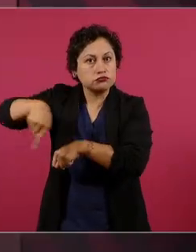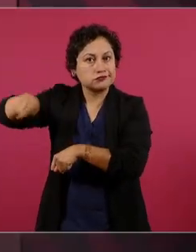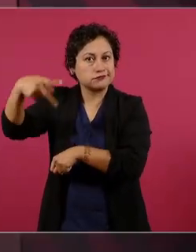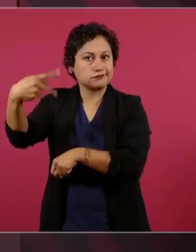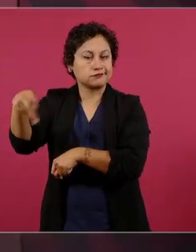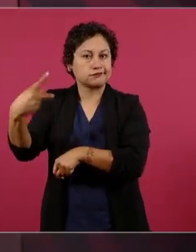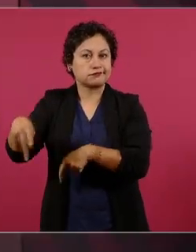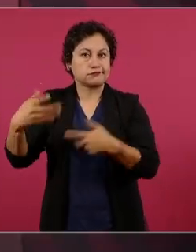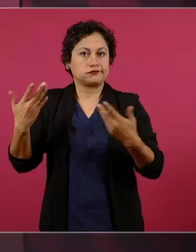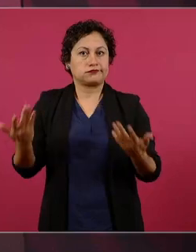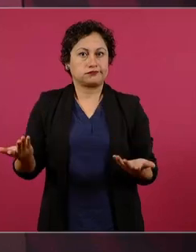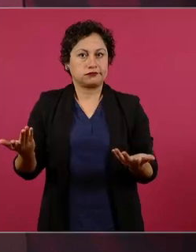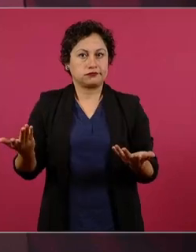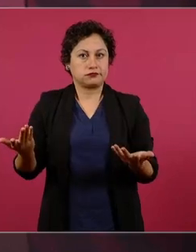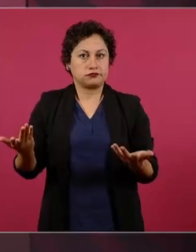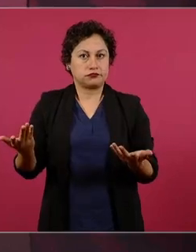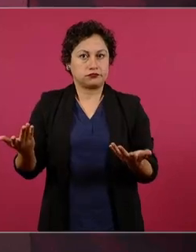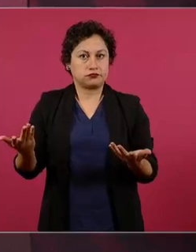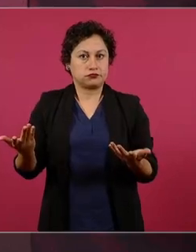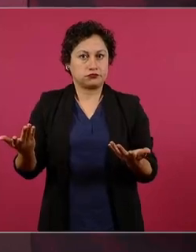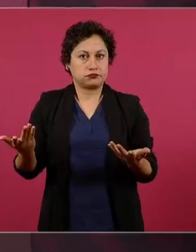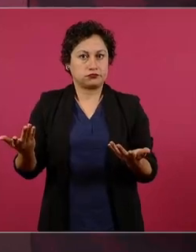Y se presenta la iniciativa